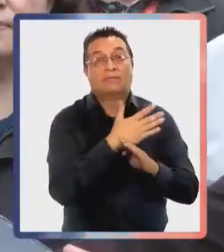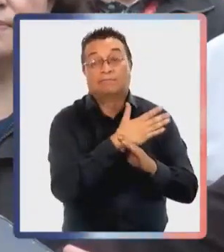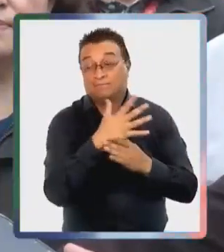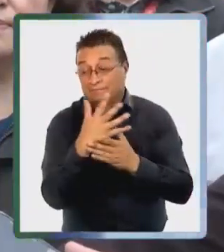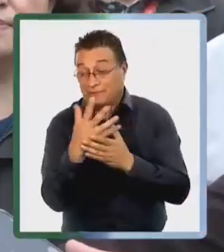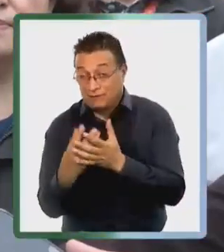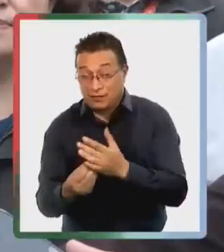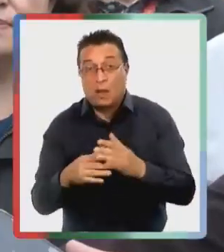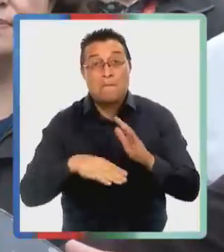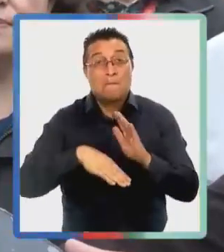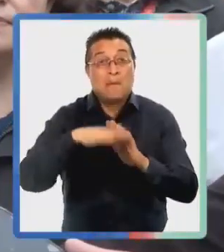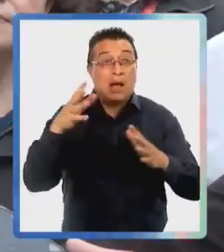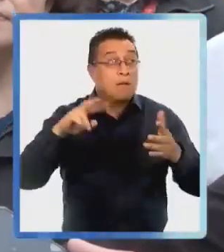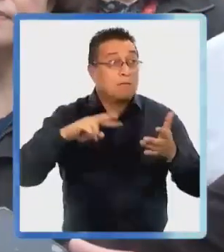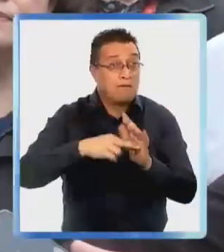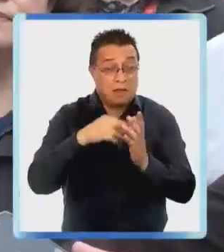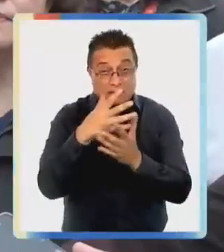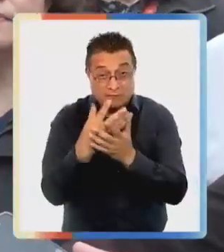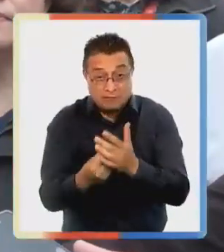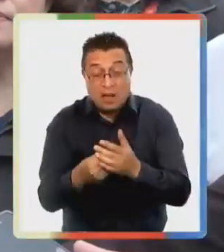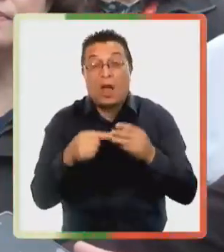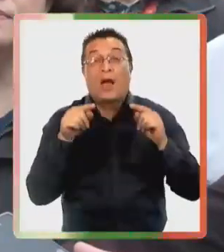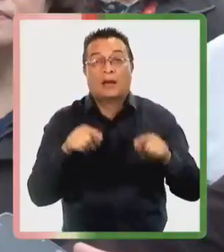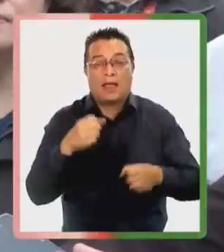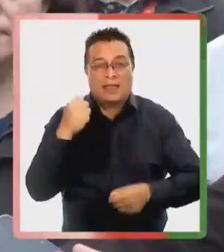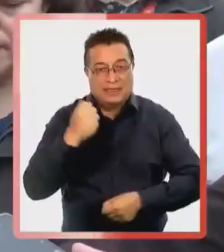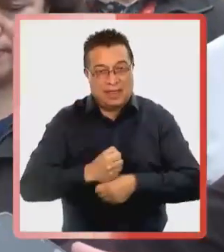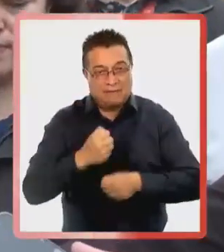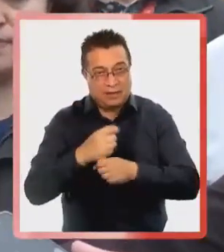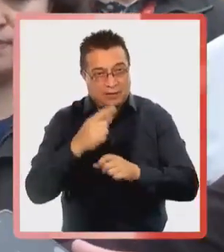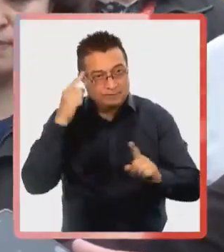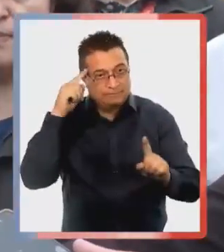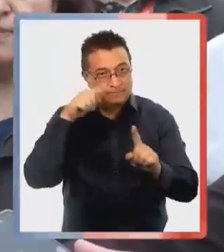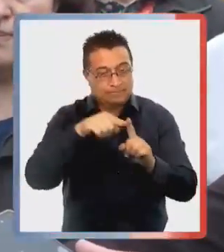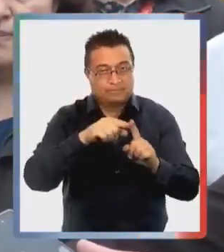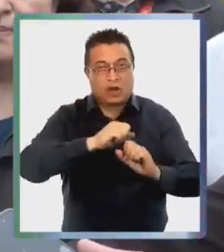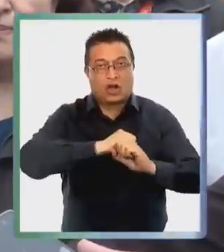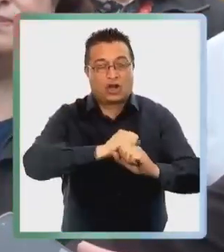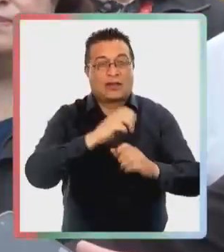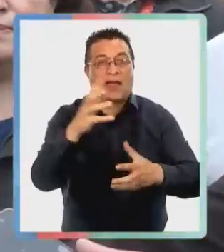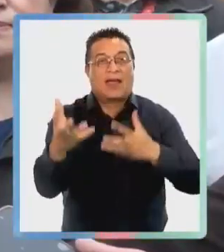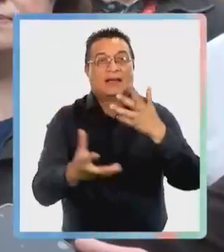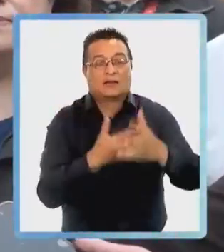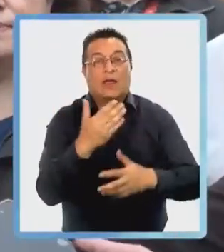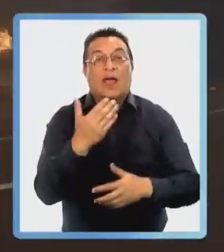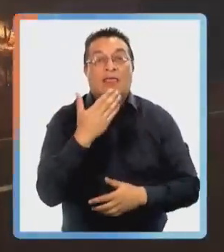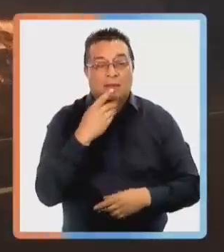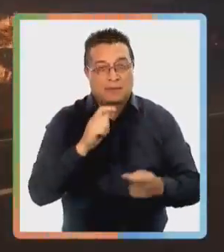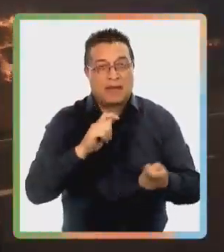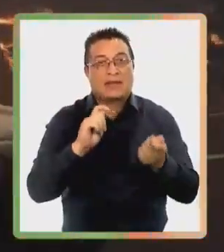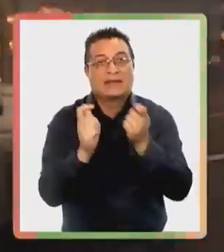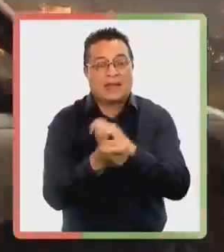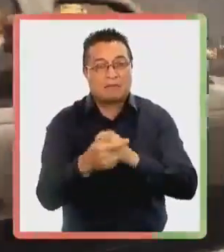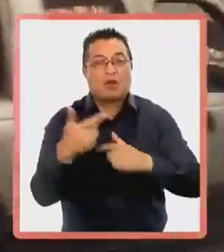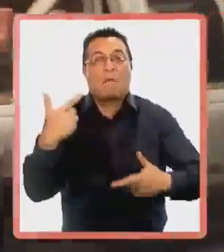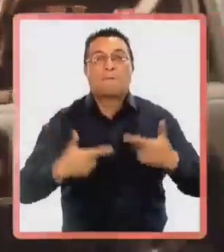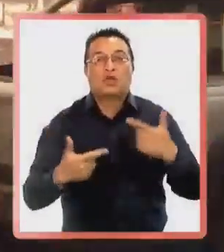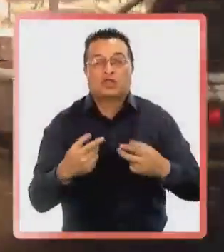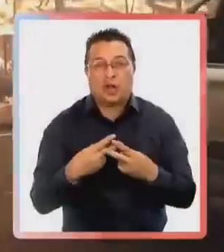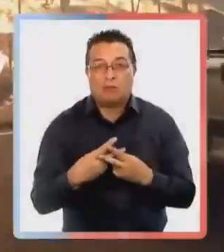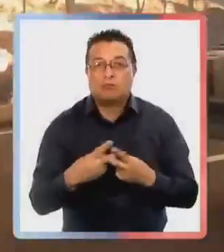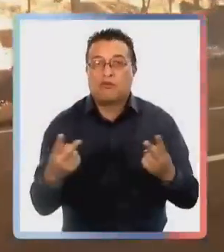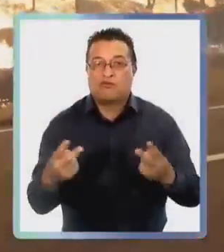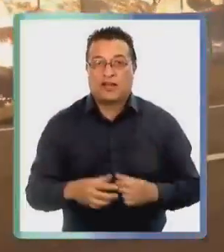catástrofe y tengamos que trabajar no solo en la contención del incendio, sino que también en el cambio de las políticas públicas. 11 incendios